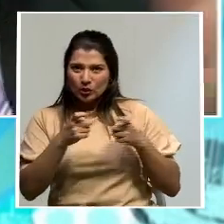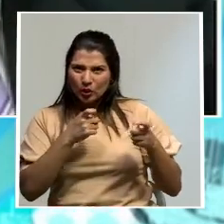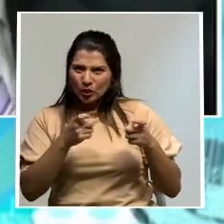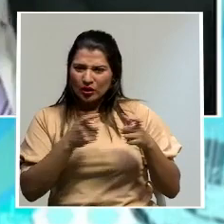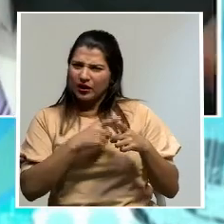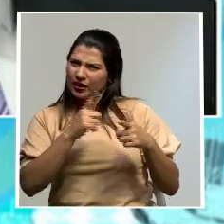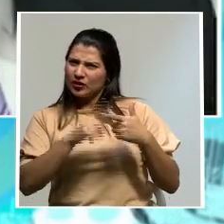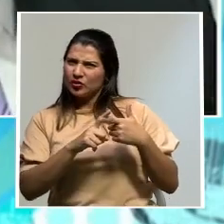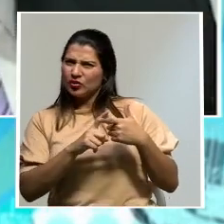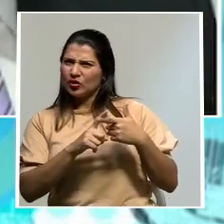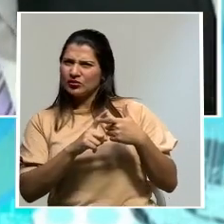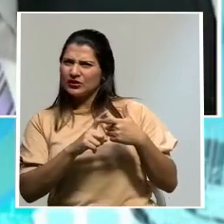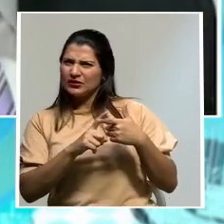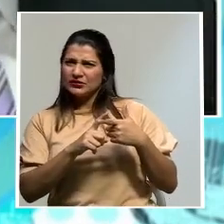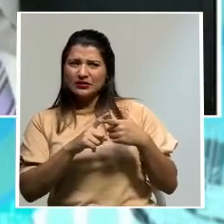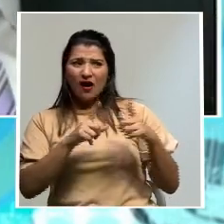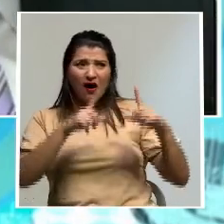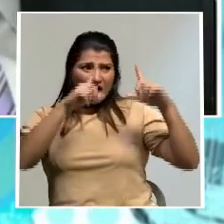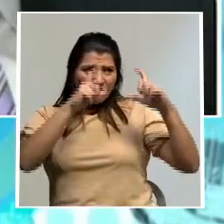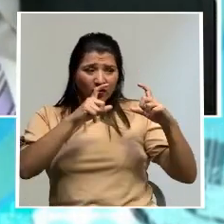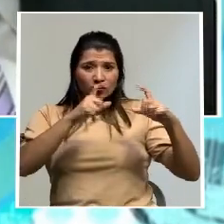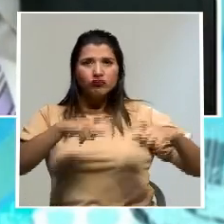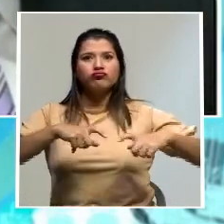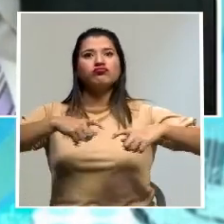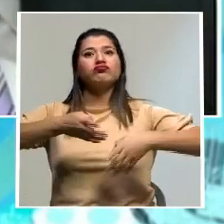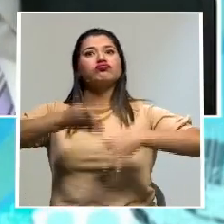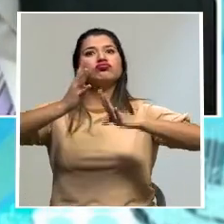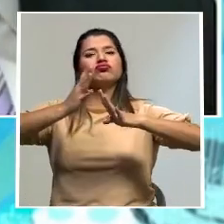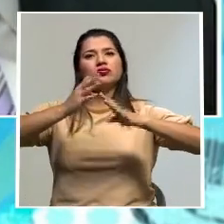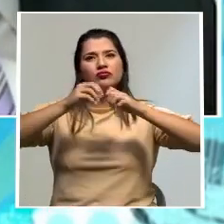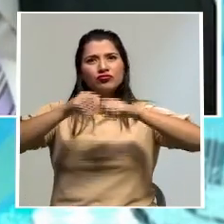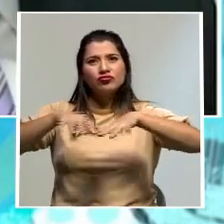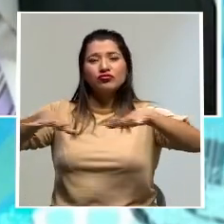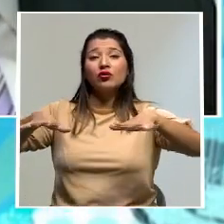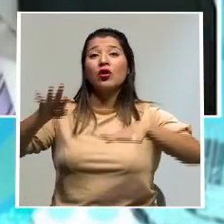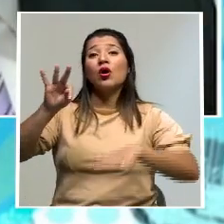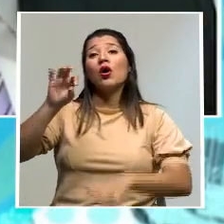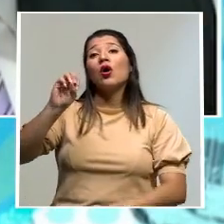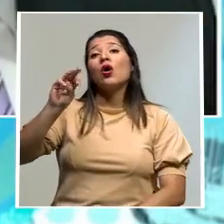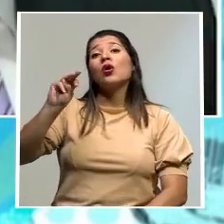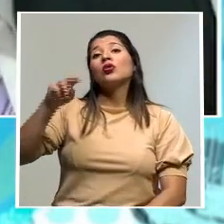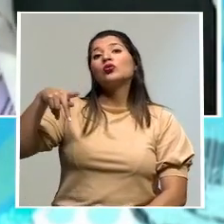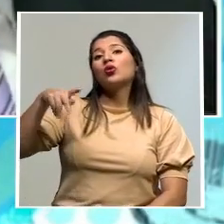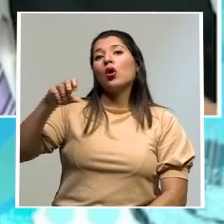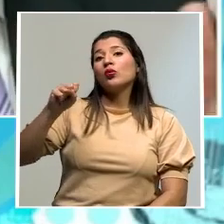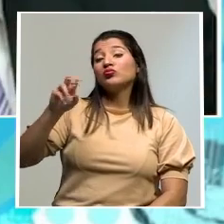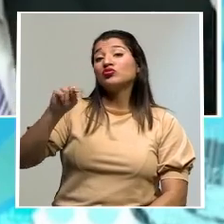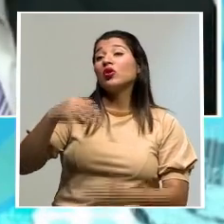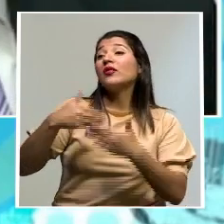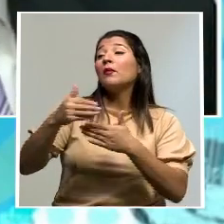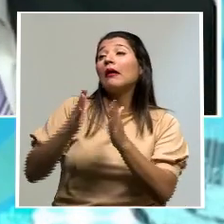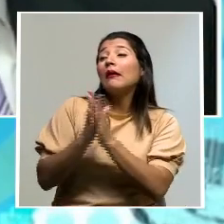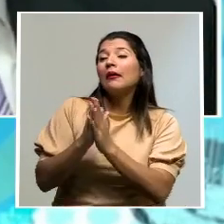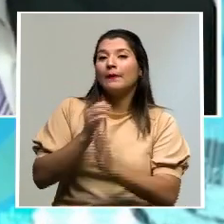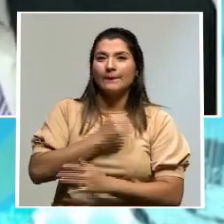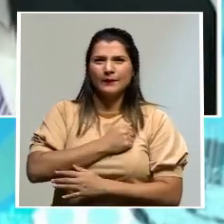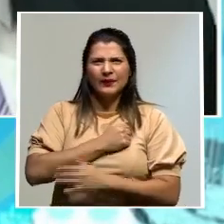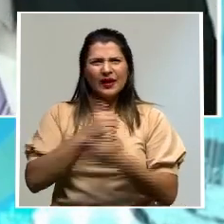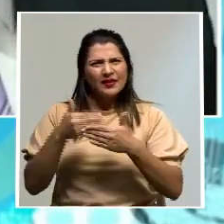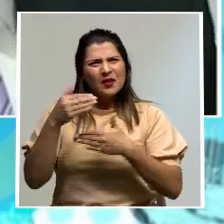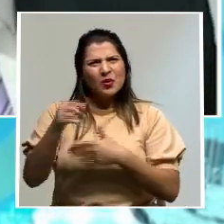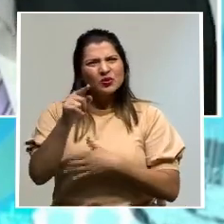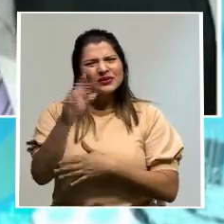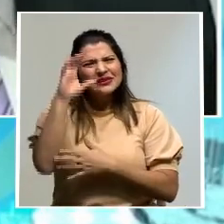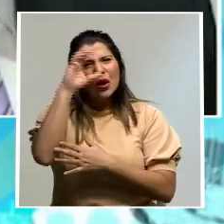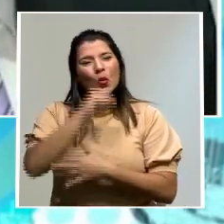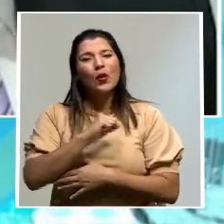foto que corrió por todas las redes, inclusive Roberto Thompson tuvo que ofrecer disculpas, y después recientemente usted se dio cuenta que ante